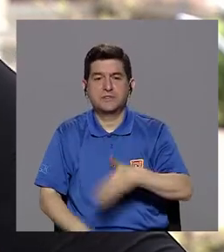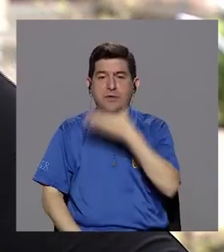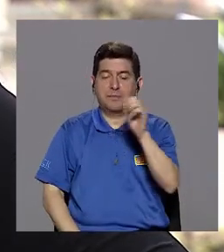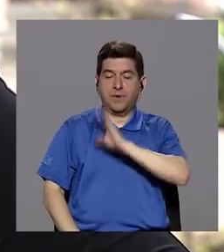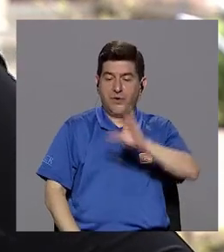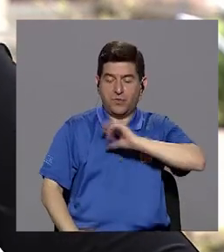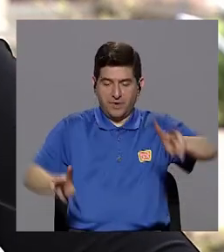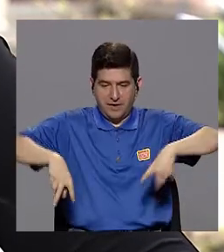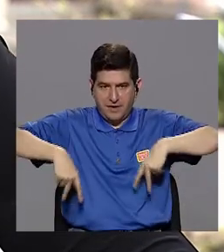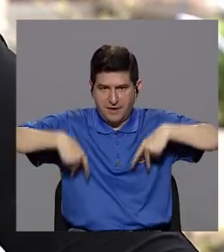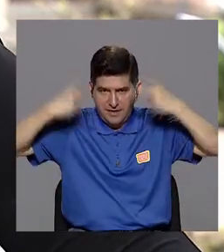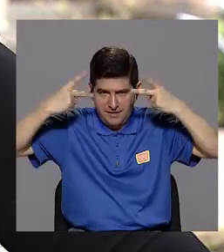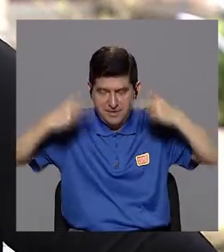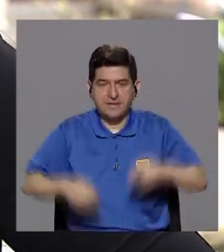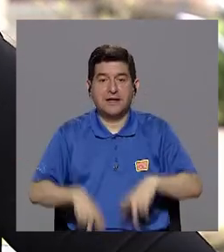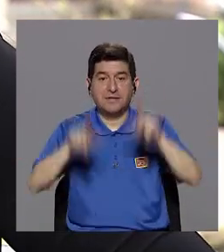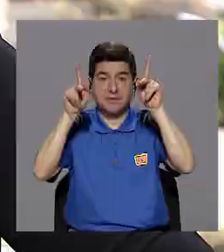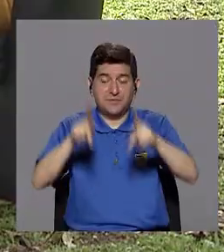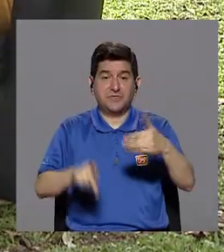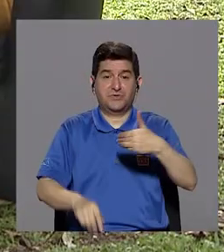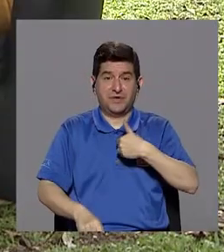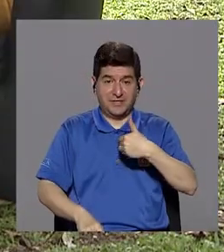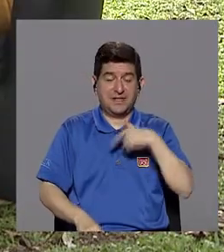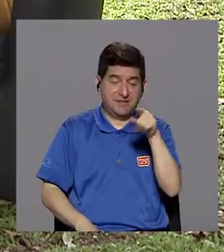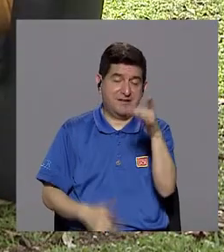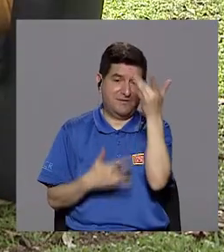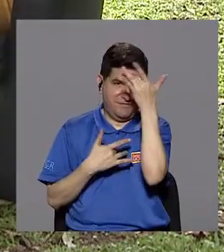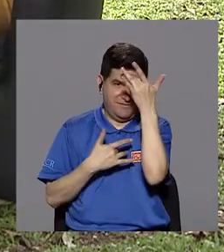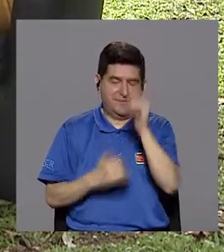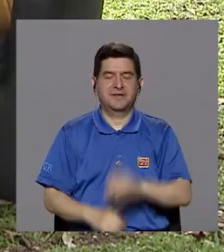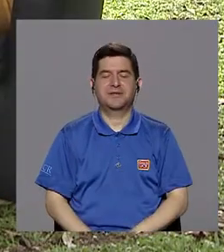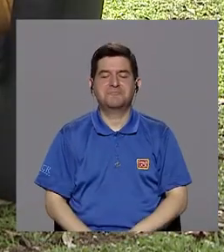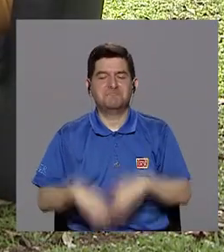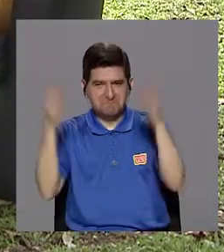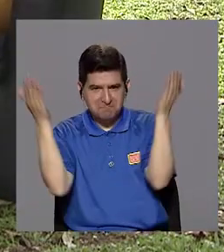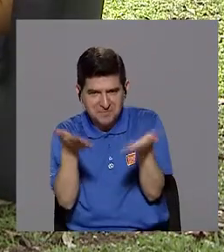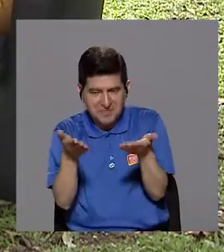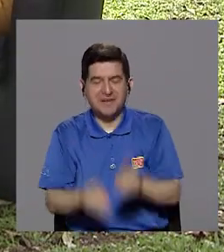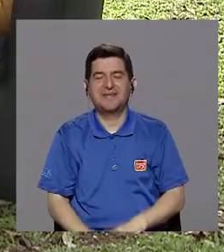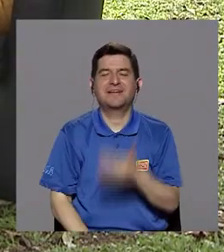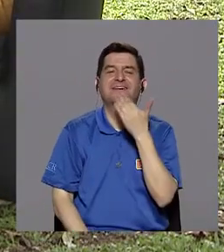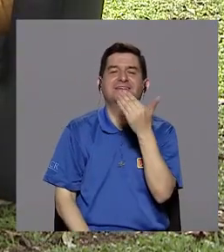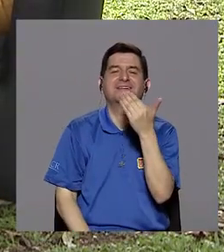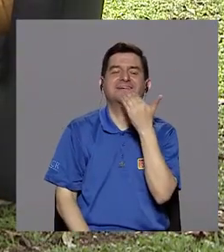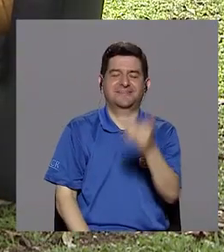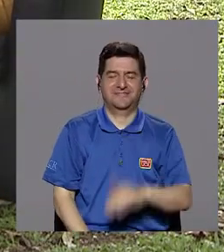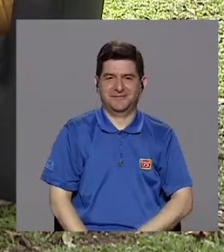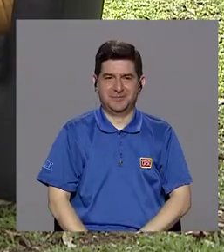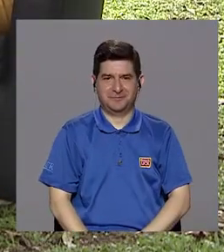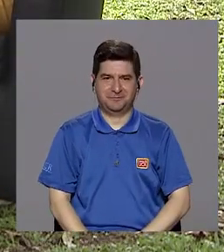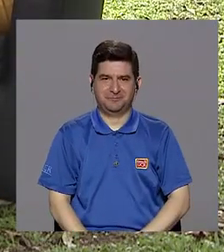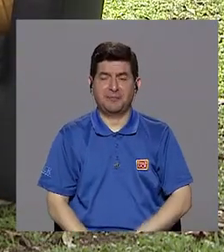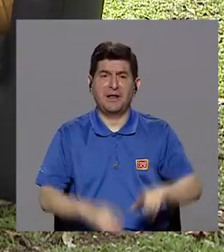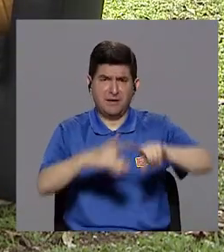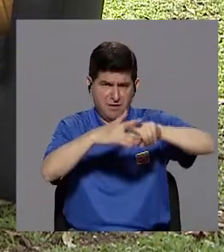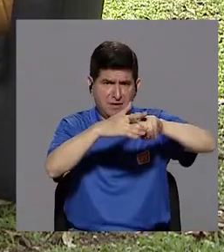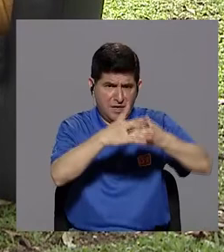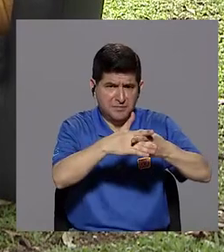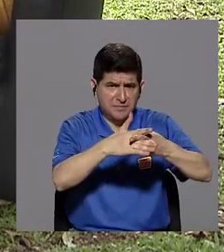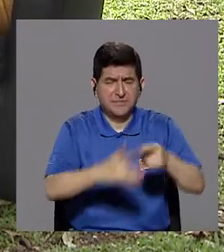la calidad de vida de las personas que padecen. Doctora, bienvenida. Muchas gracias. Y bueno,